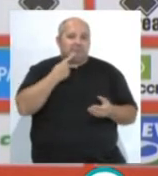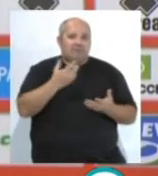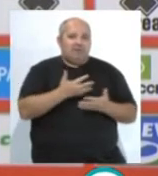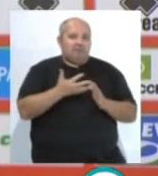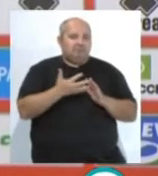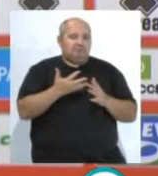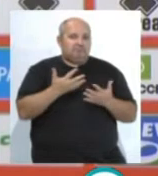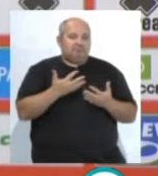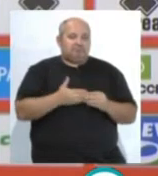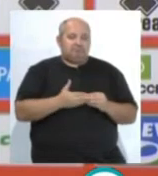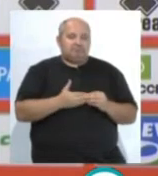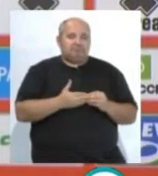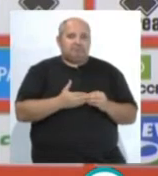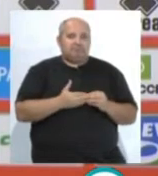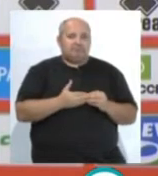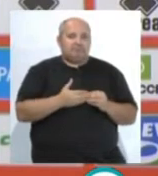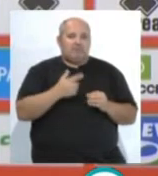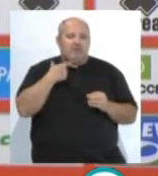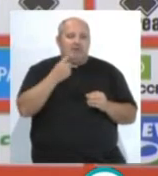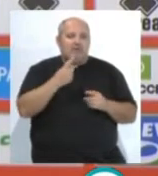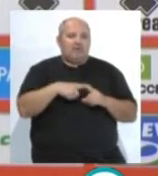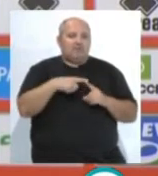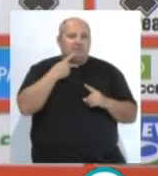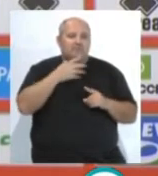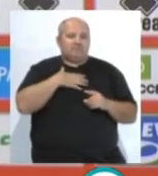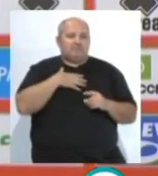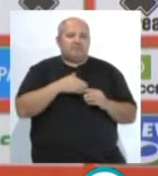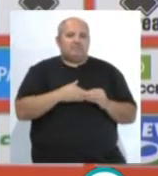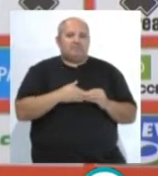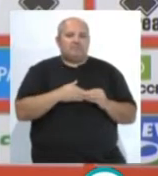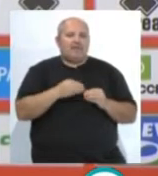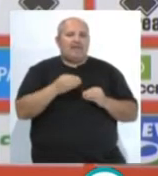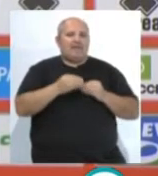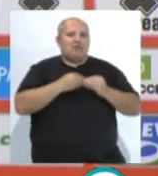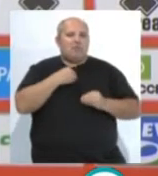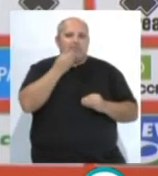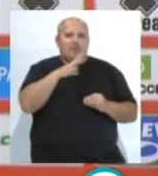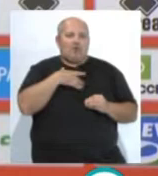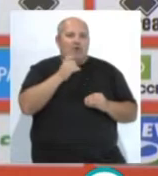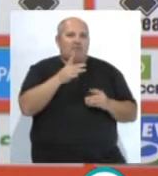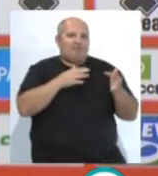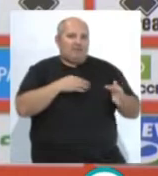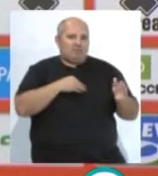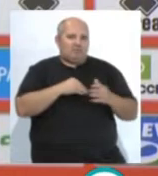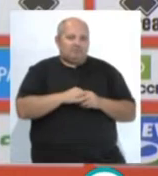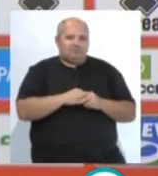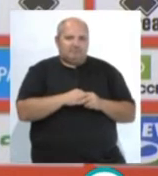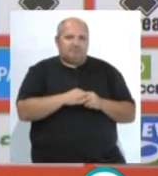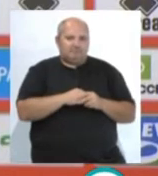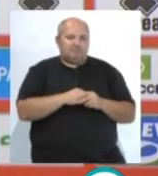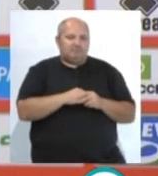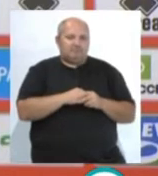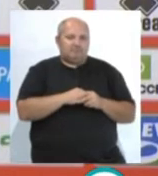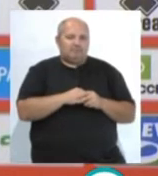rápido, que además no suelo decir estas cosas, pero la voy a decir yo, pues no la dice nadie. Hemos sido mejores y el gol de ellos es falta. Hemos merecido ganar el